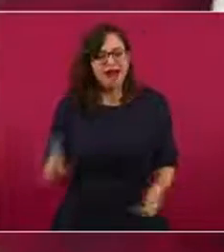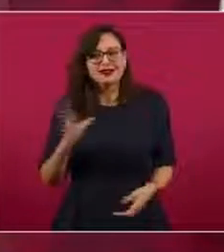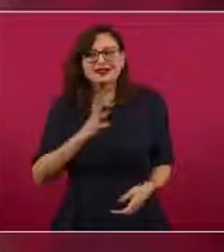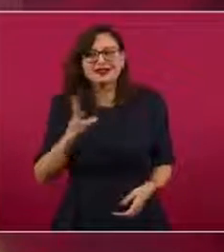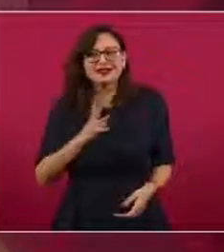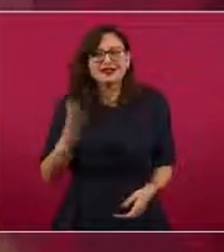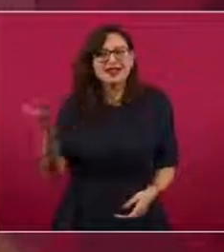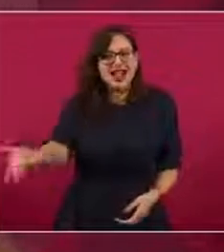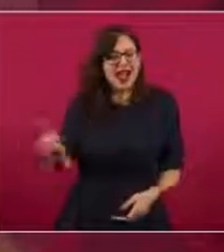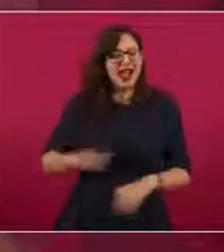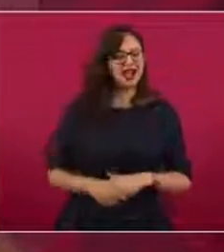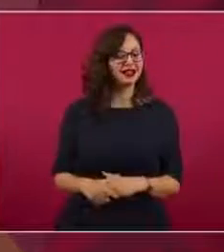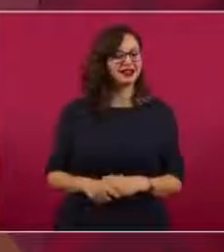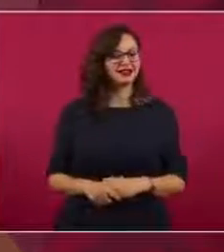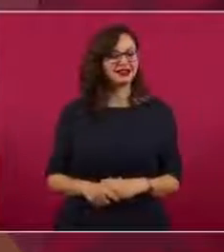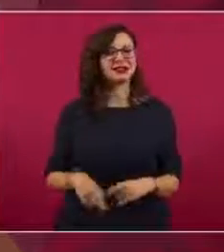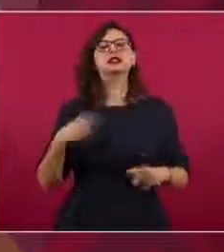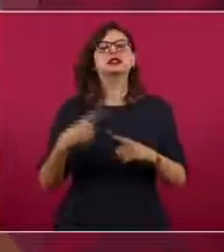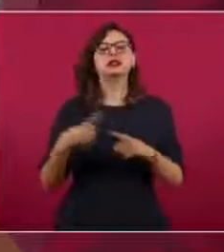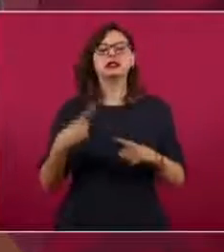las manejan